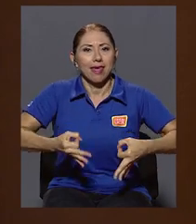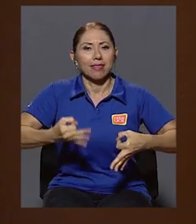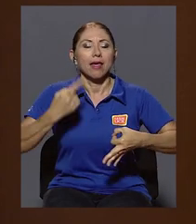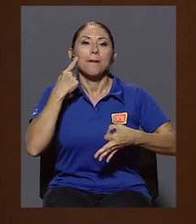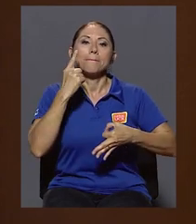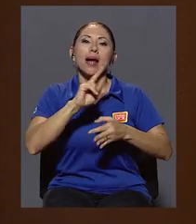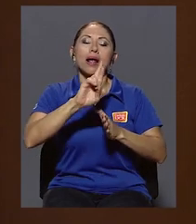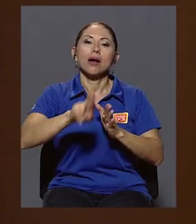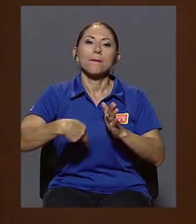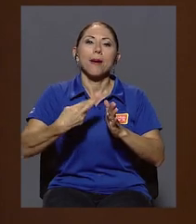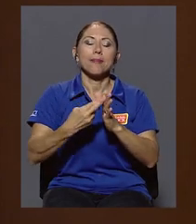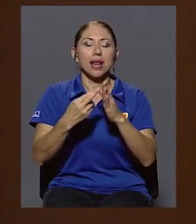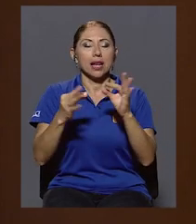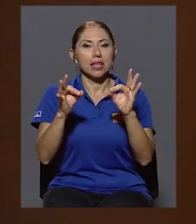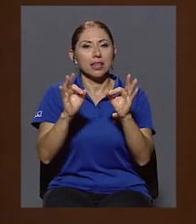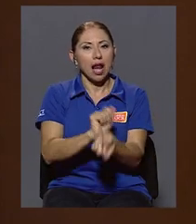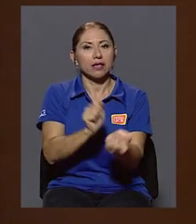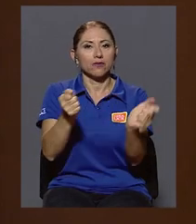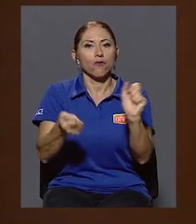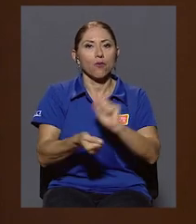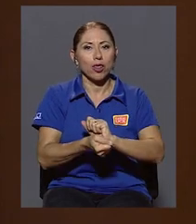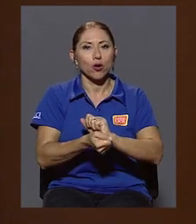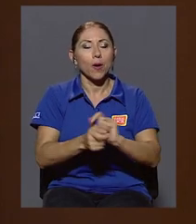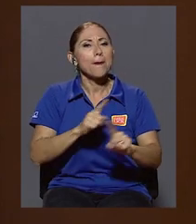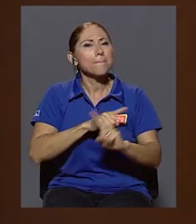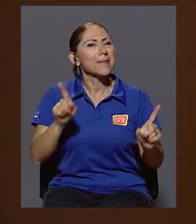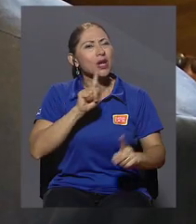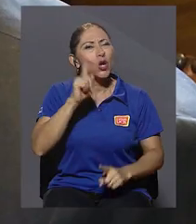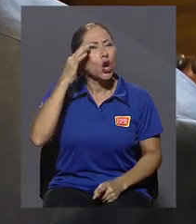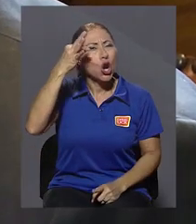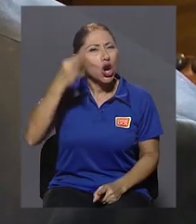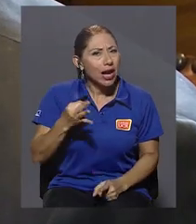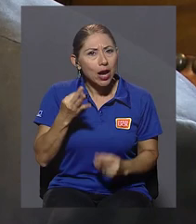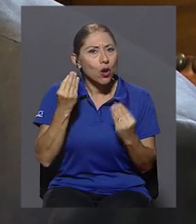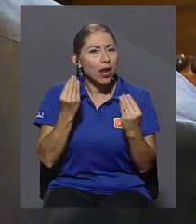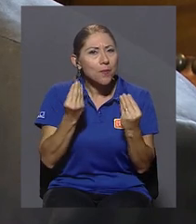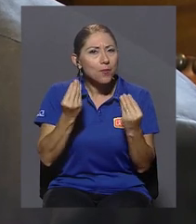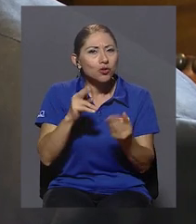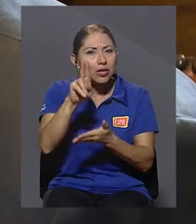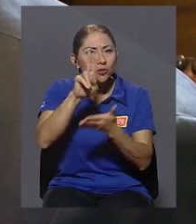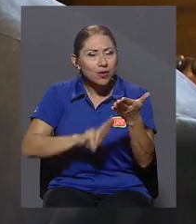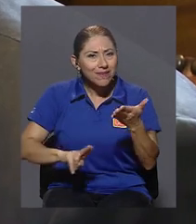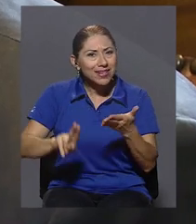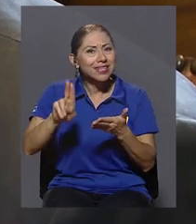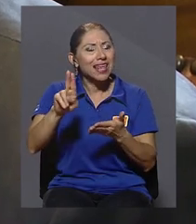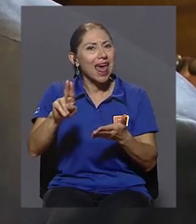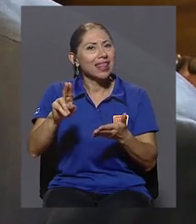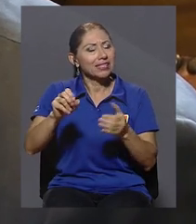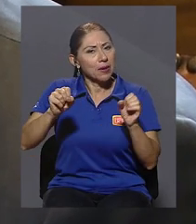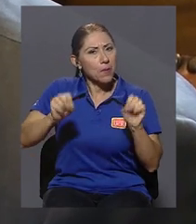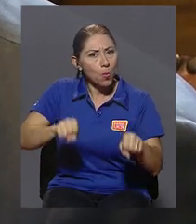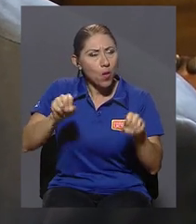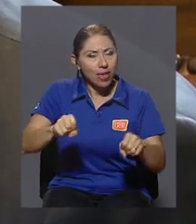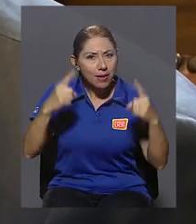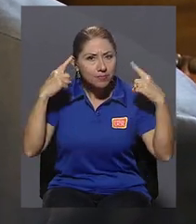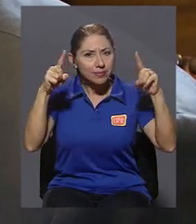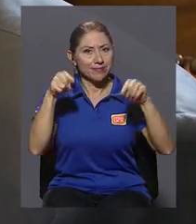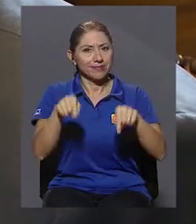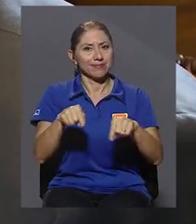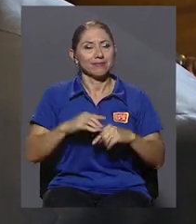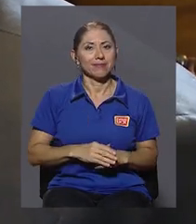poder jugar este papel transformador. Pero no creo que muchas universidades estén en esta